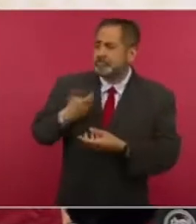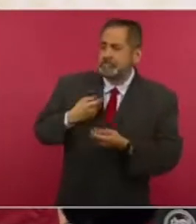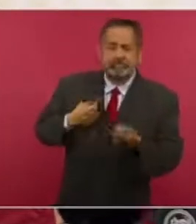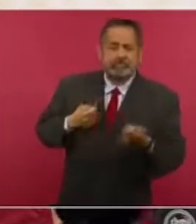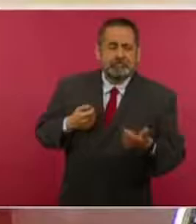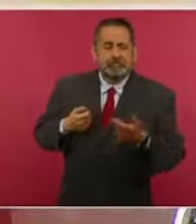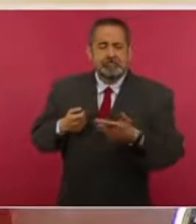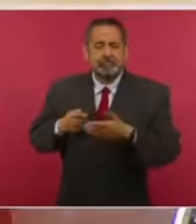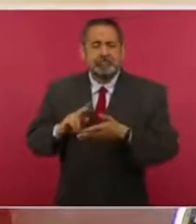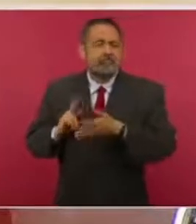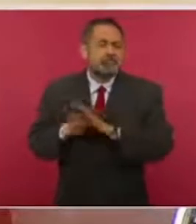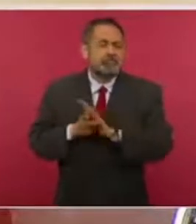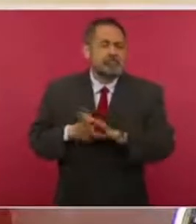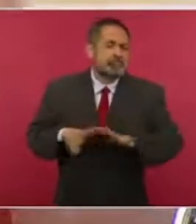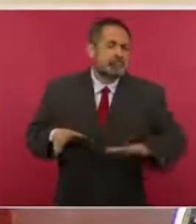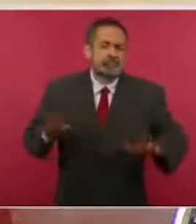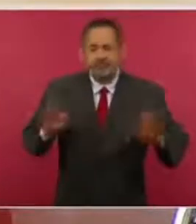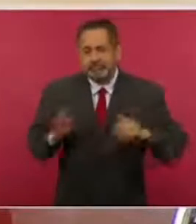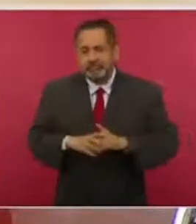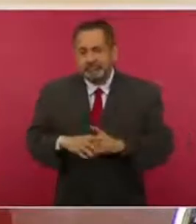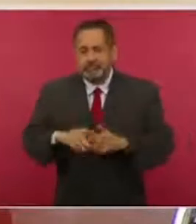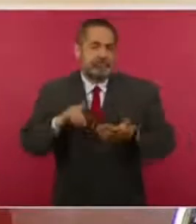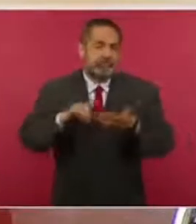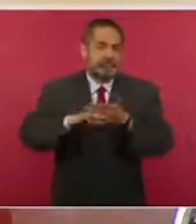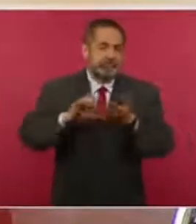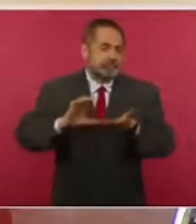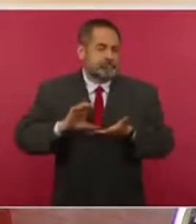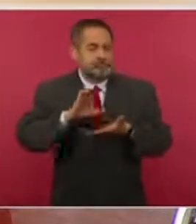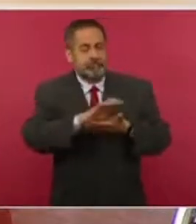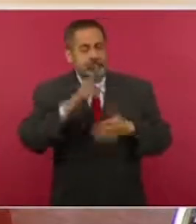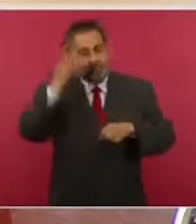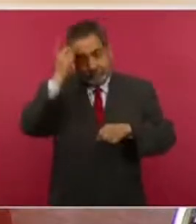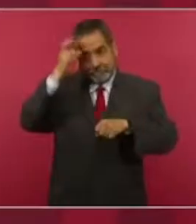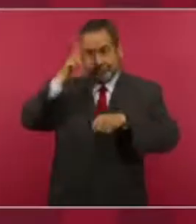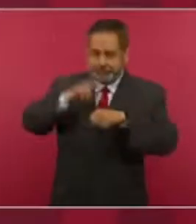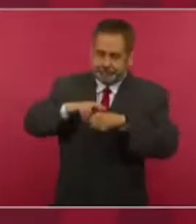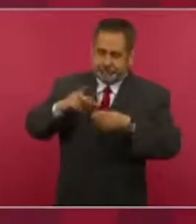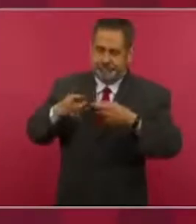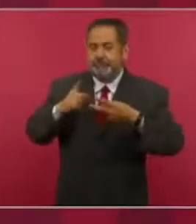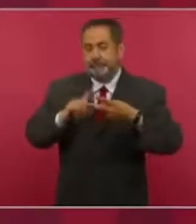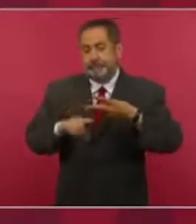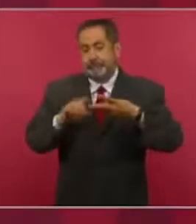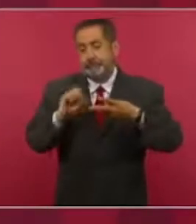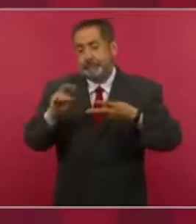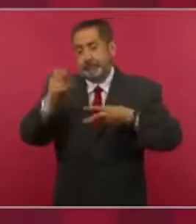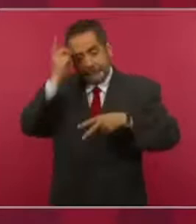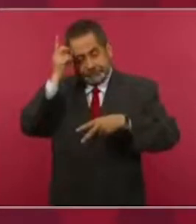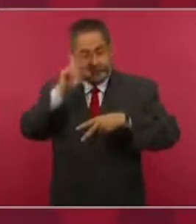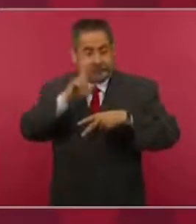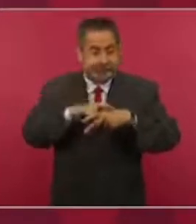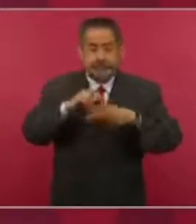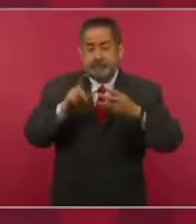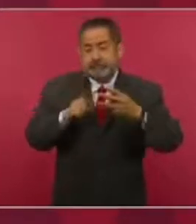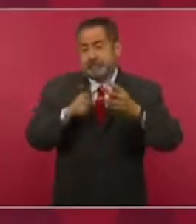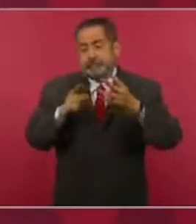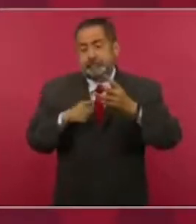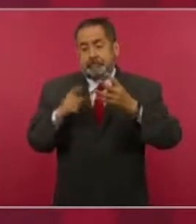burocráticos, porque había un director del fideicomiso o del organismo